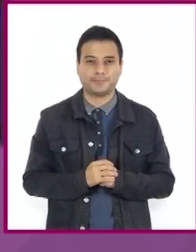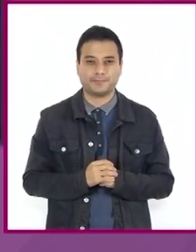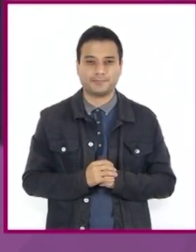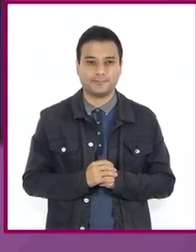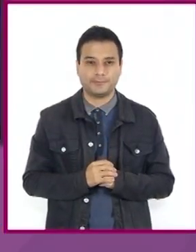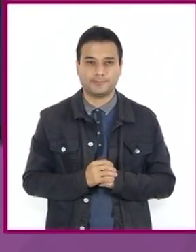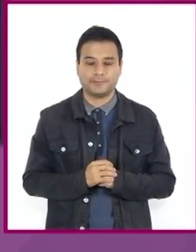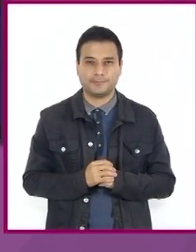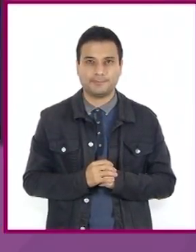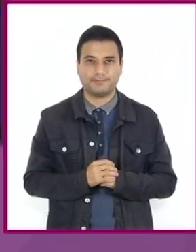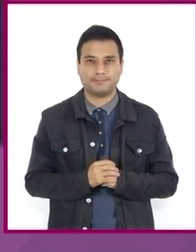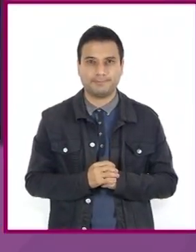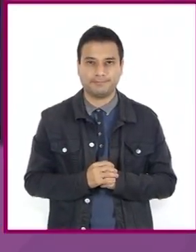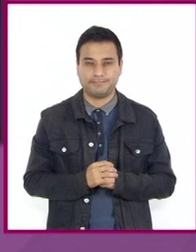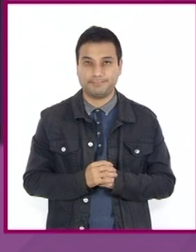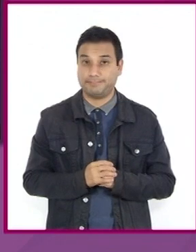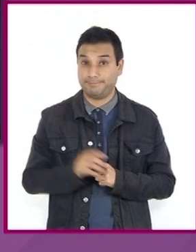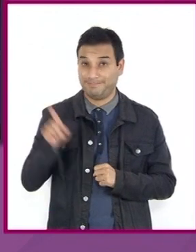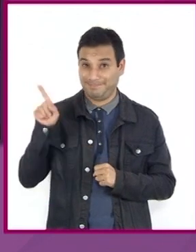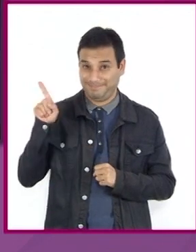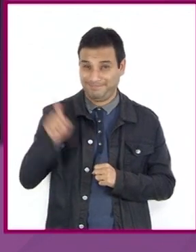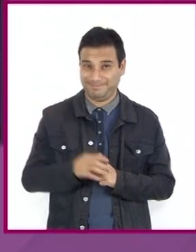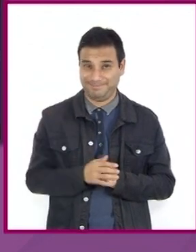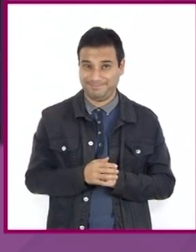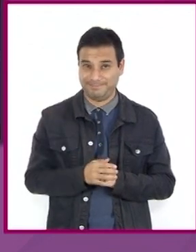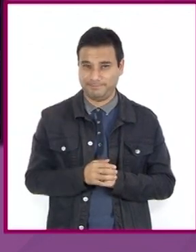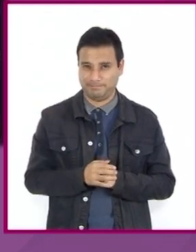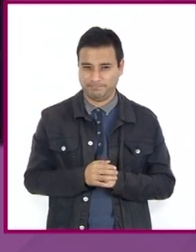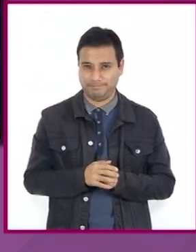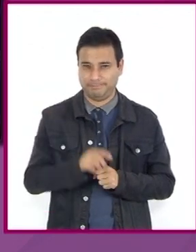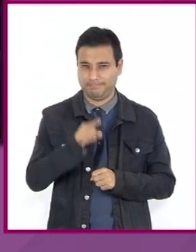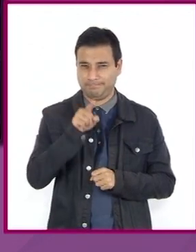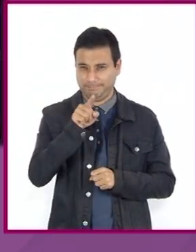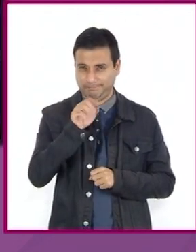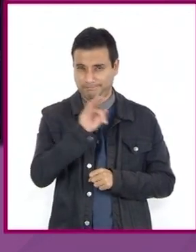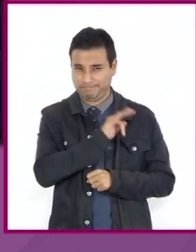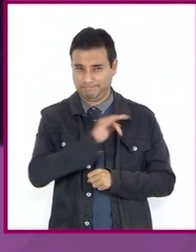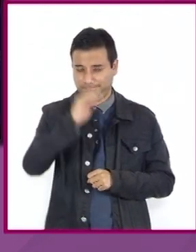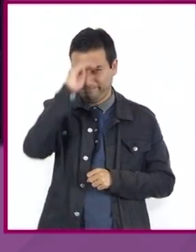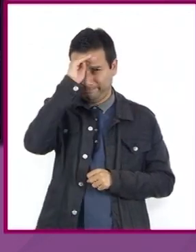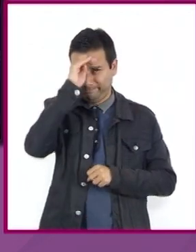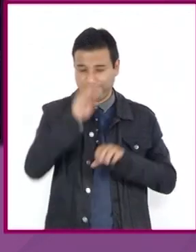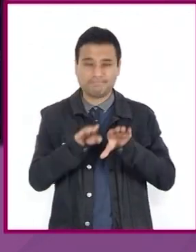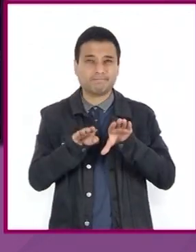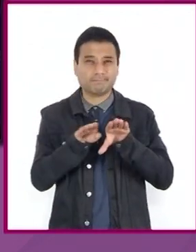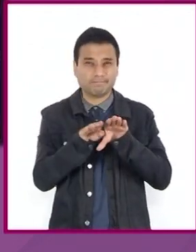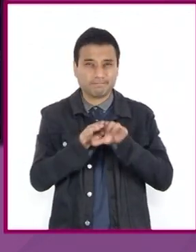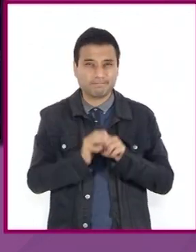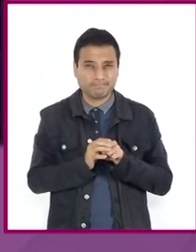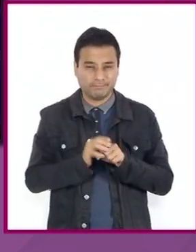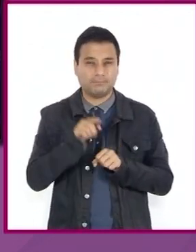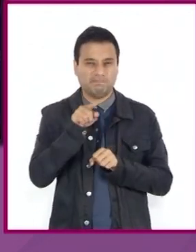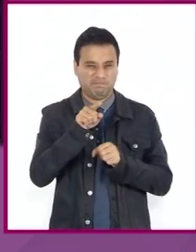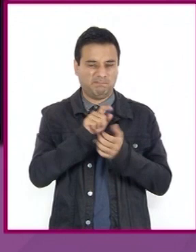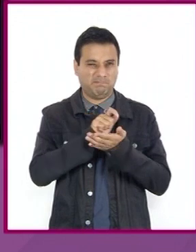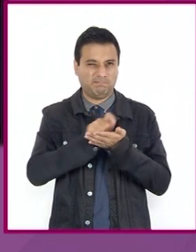Con los datos que se presentan, ¿se atreverían a plantear una hipótesis? Regístrenla en su libreta.